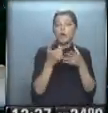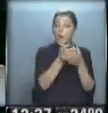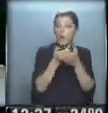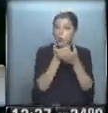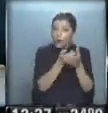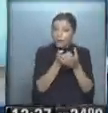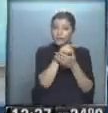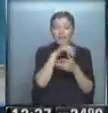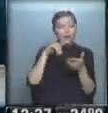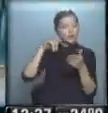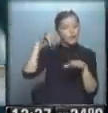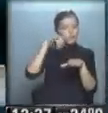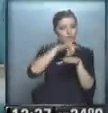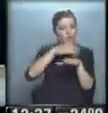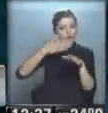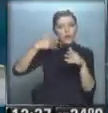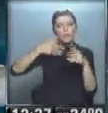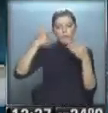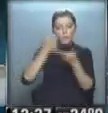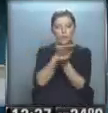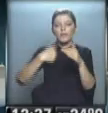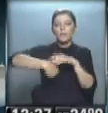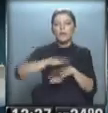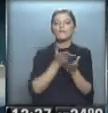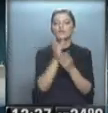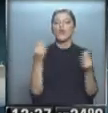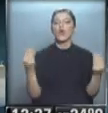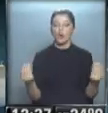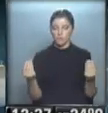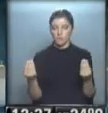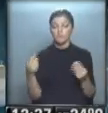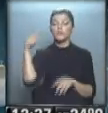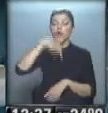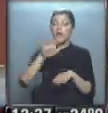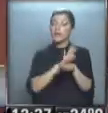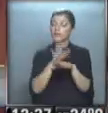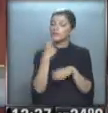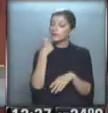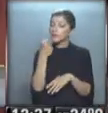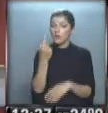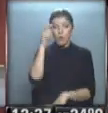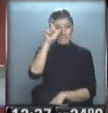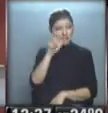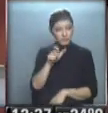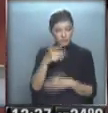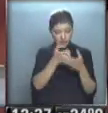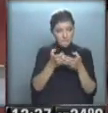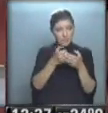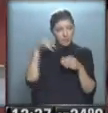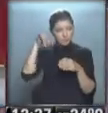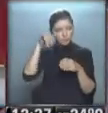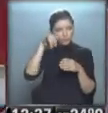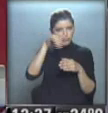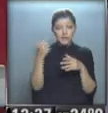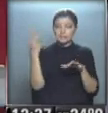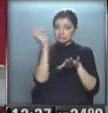se adueñan de un escenario futurista. Hoy en día, dijo Harrison Ford, un piloto de drones llega desde su oficina al